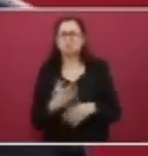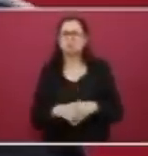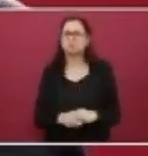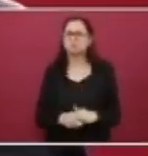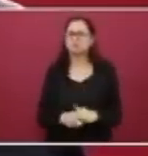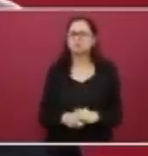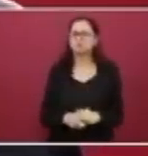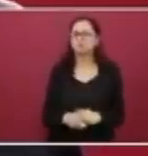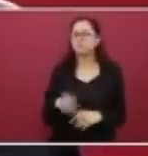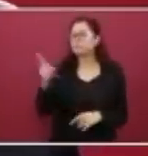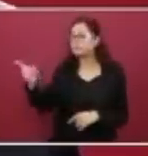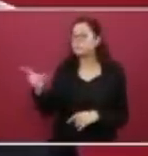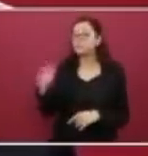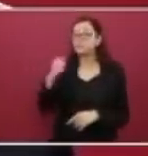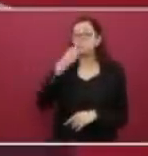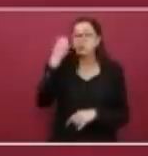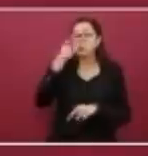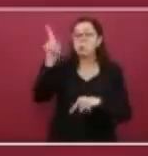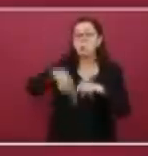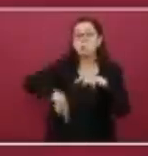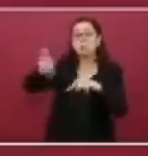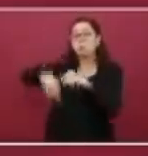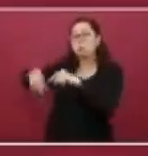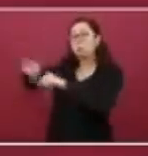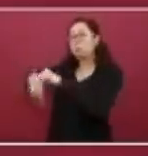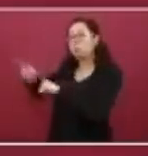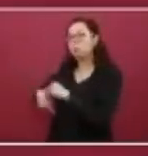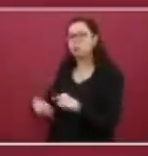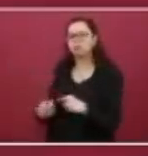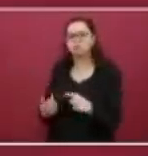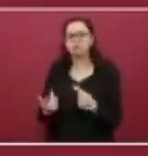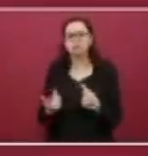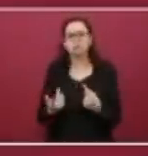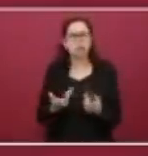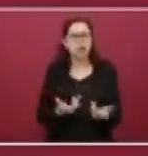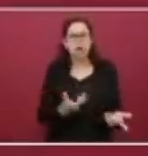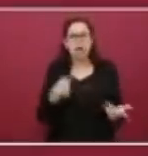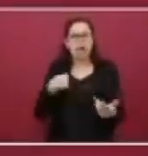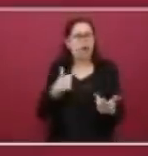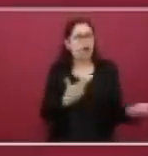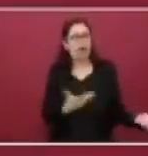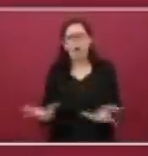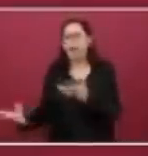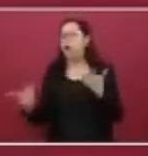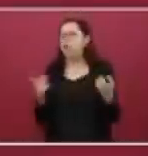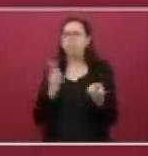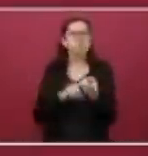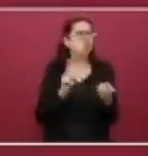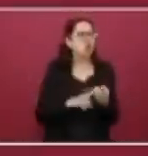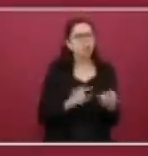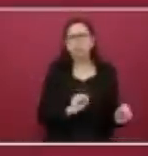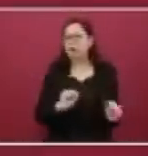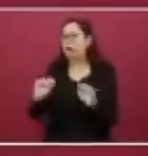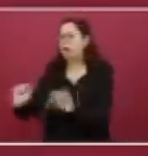que se van a quitar las estancias infantiles que ya no van a tener posibilidad de dejar